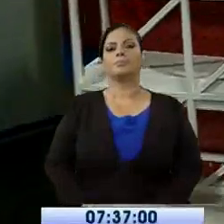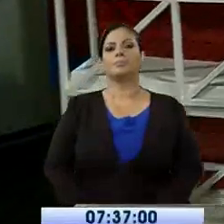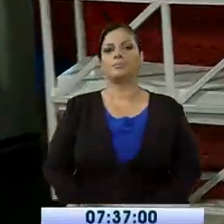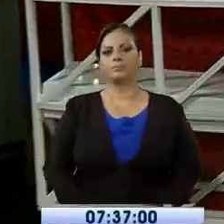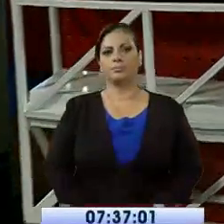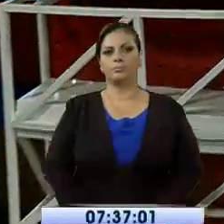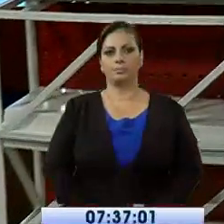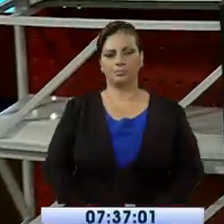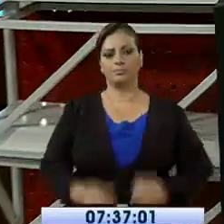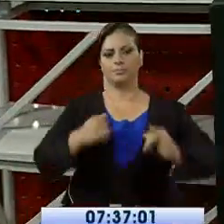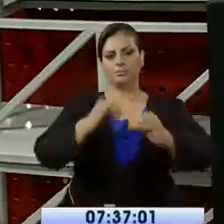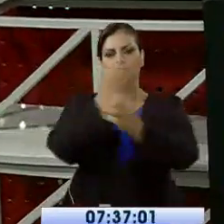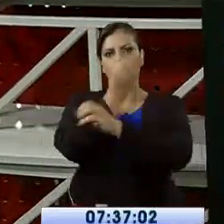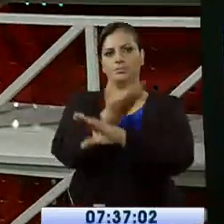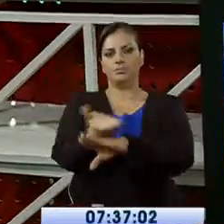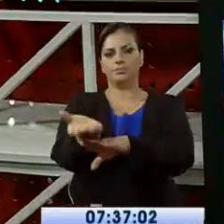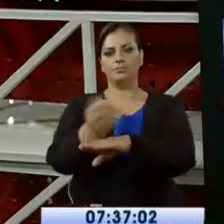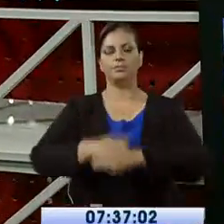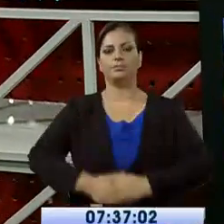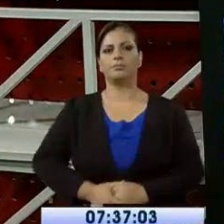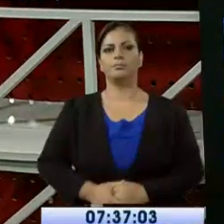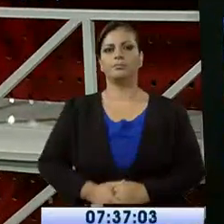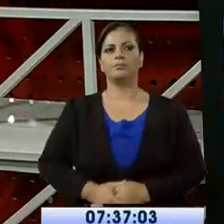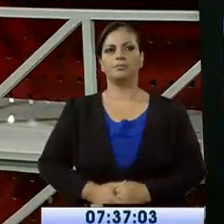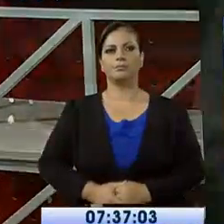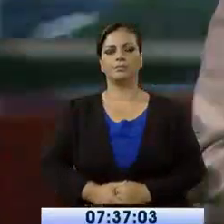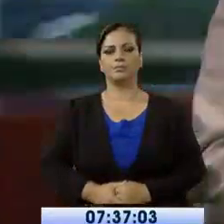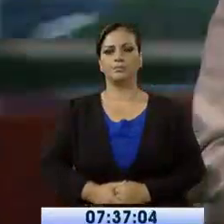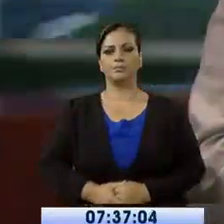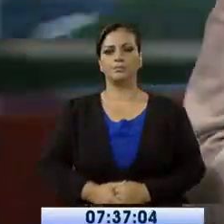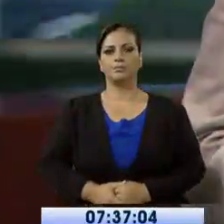Estamos de regreso para continuar con la información.